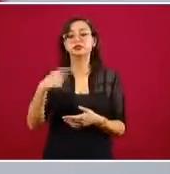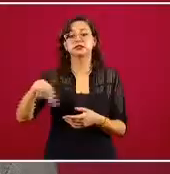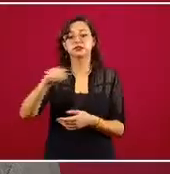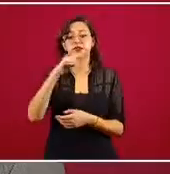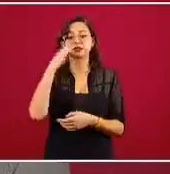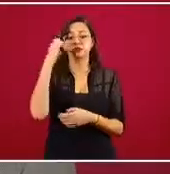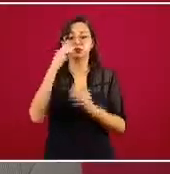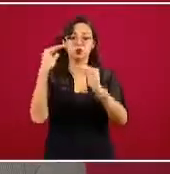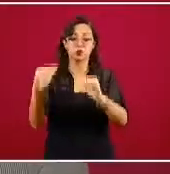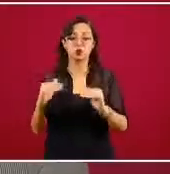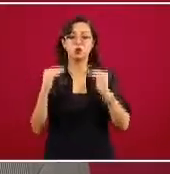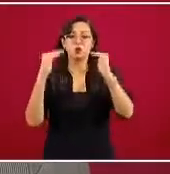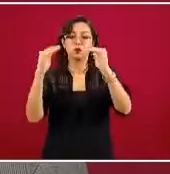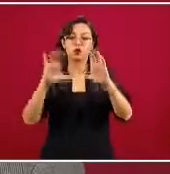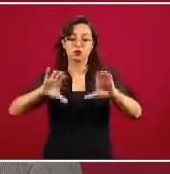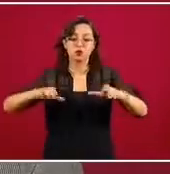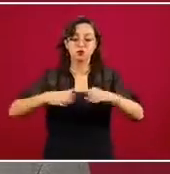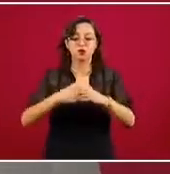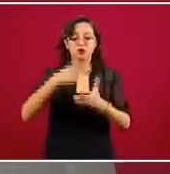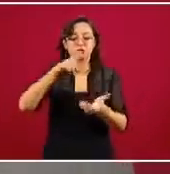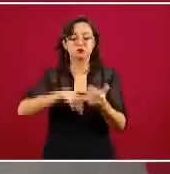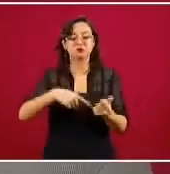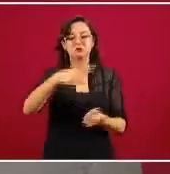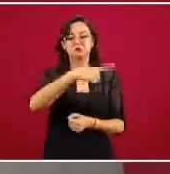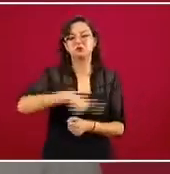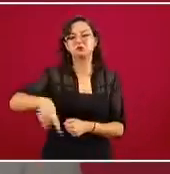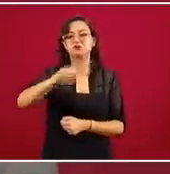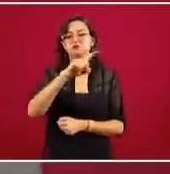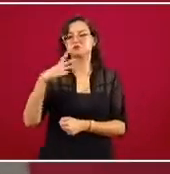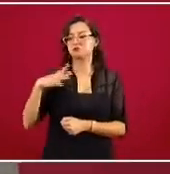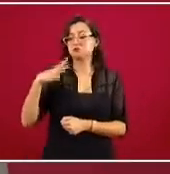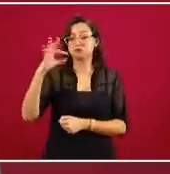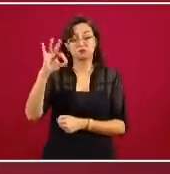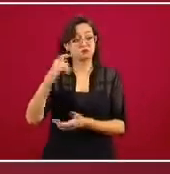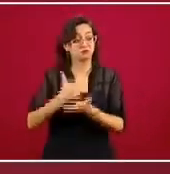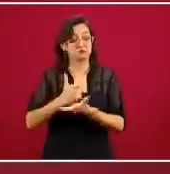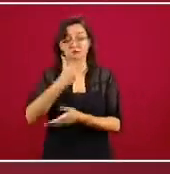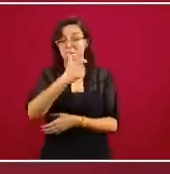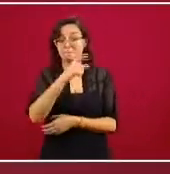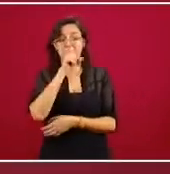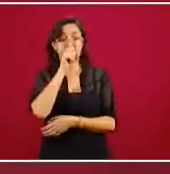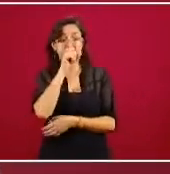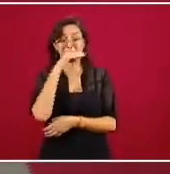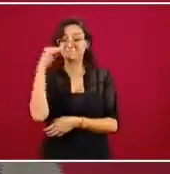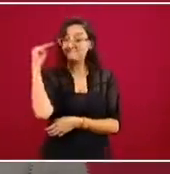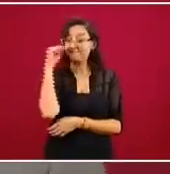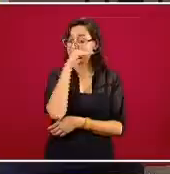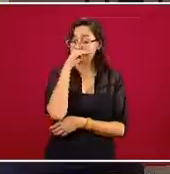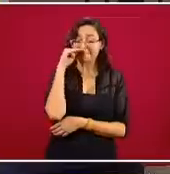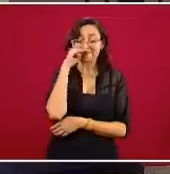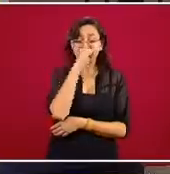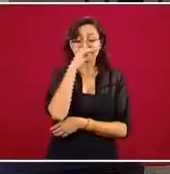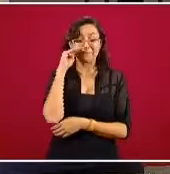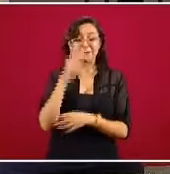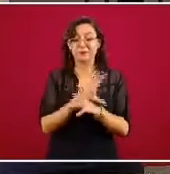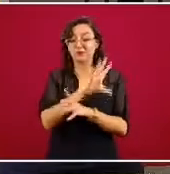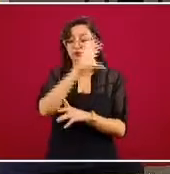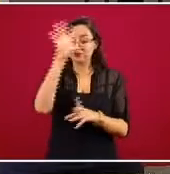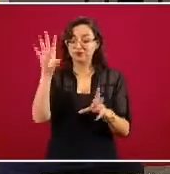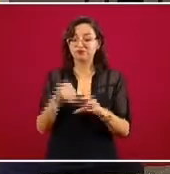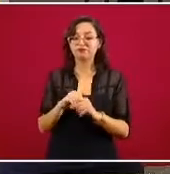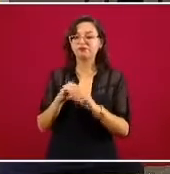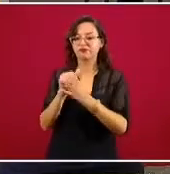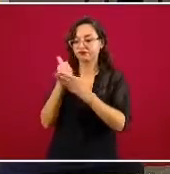comunidades académicas que de manera voluntaria, pro bono, de una manera completamente gratuita,